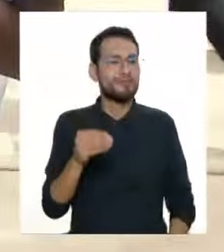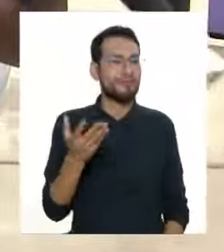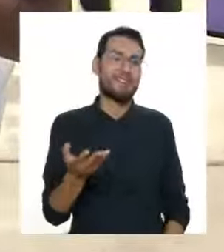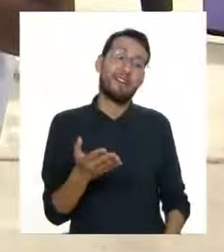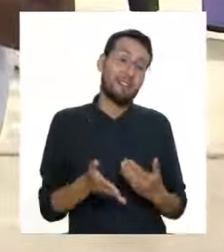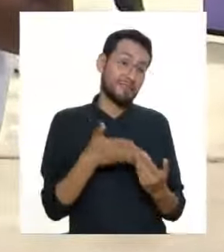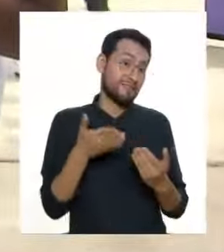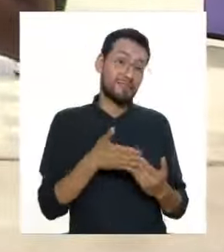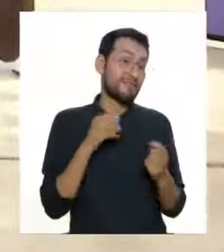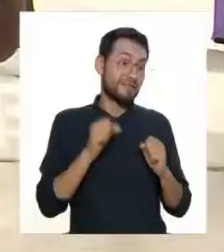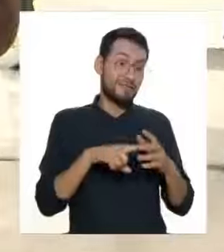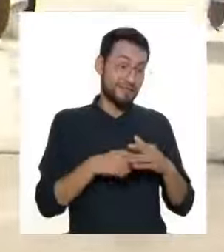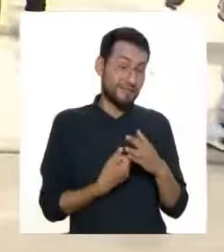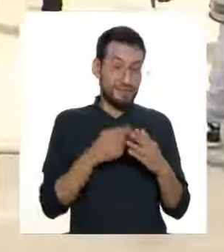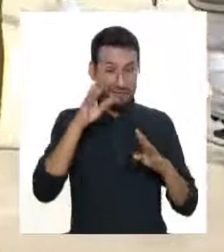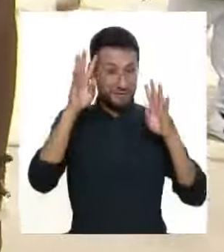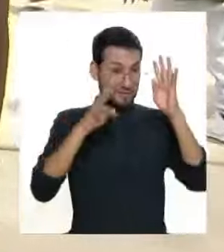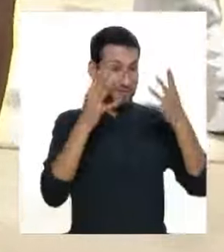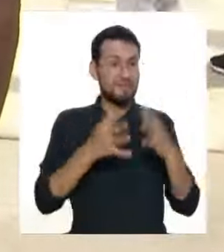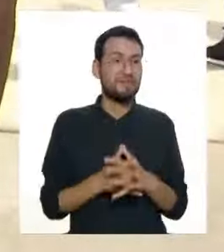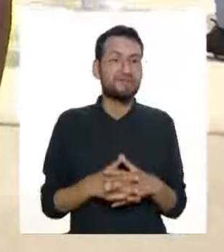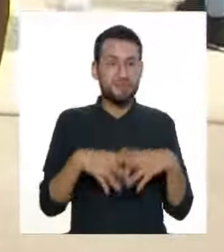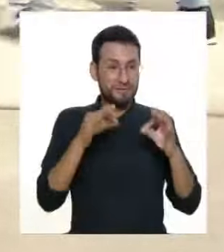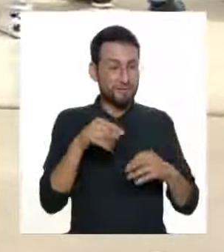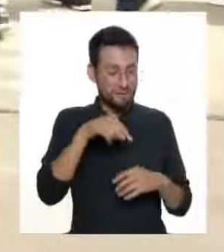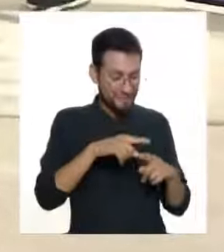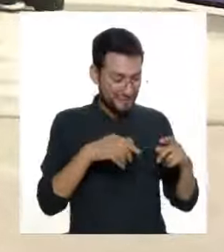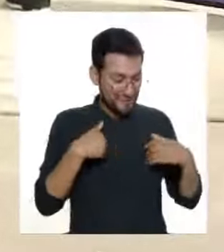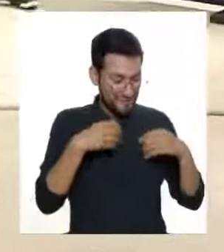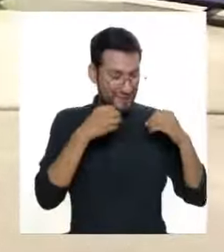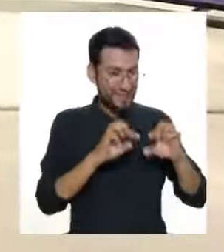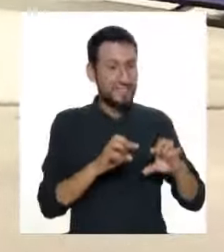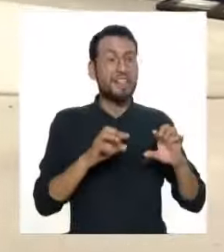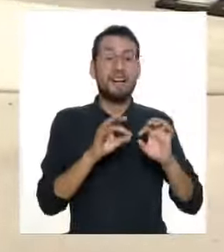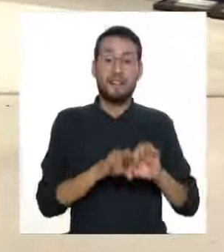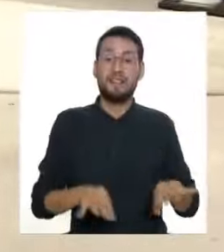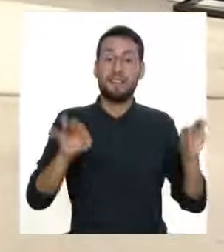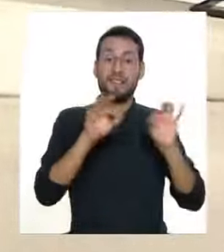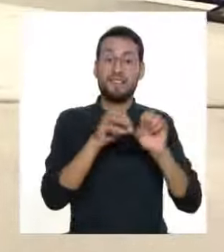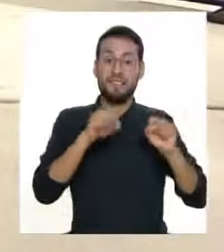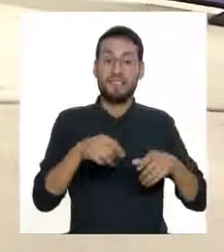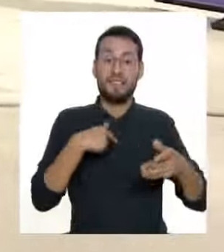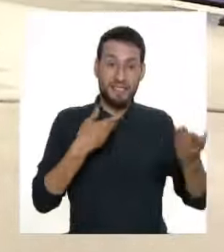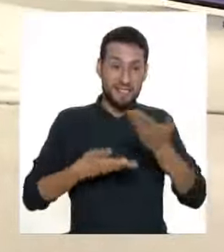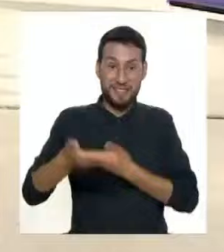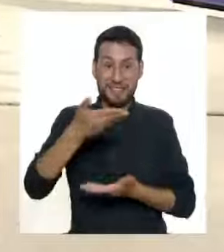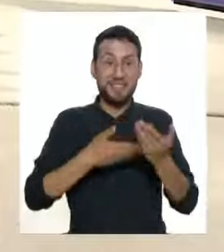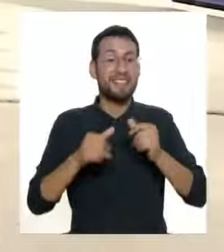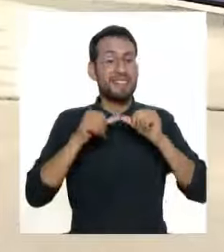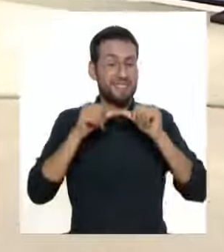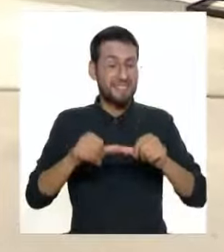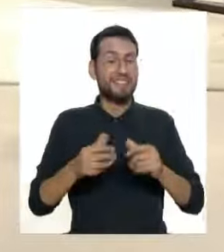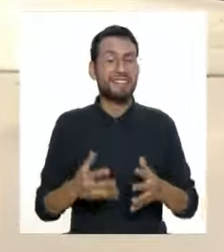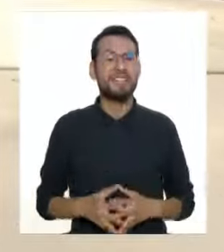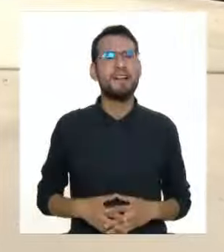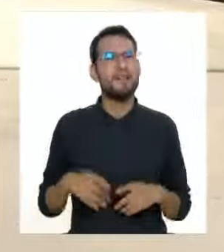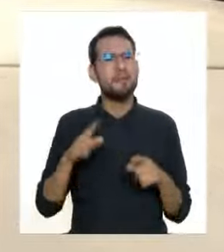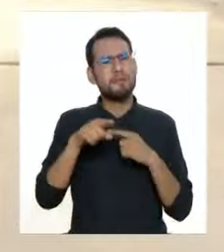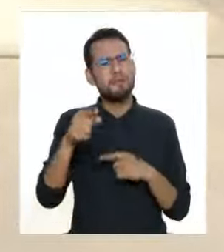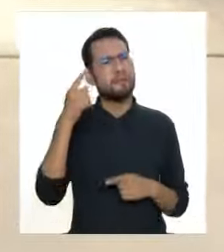es fácil comenzar con un emprendimiento y definitivamente estas ventanas son muy importantes para que el negocio pues siga avanzando. Pero ustedes